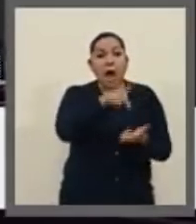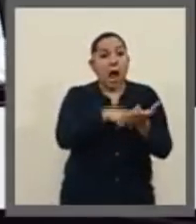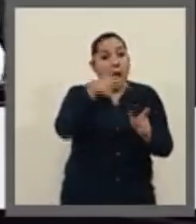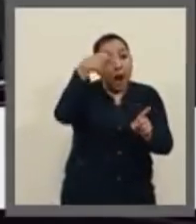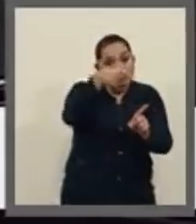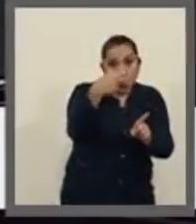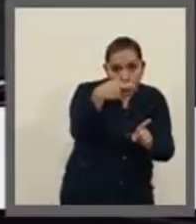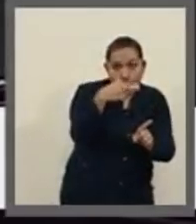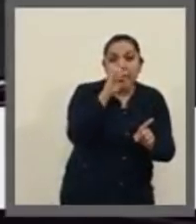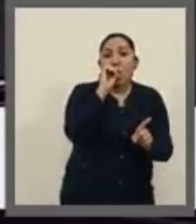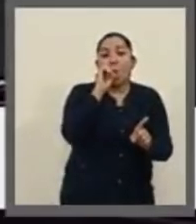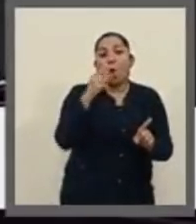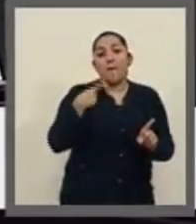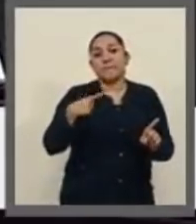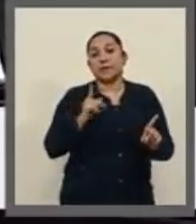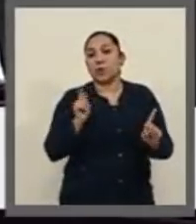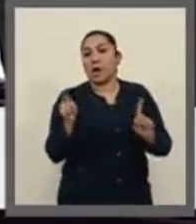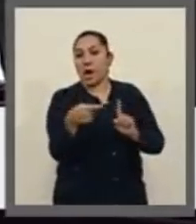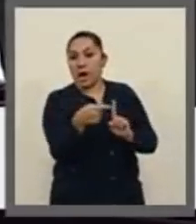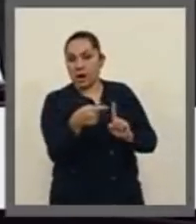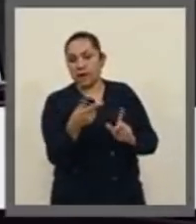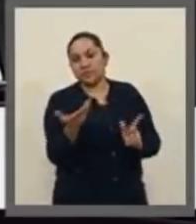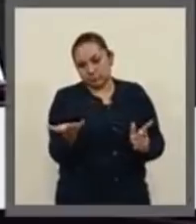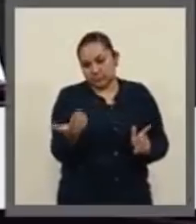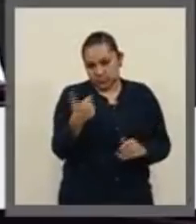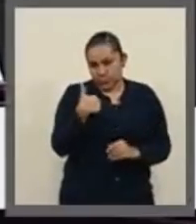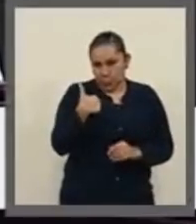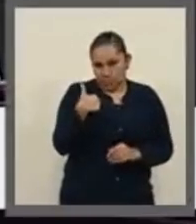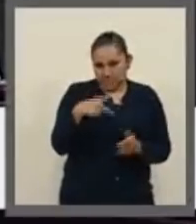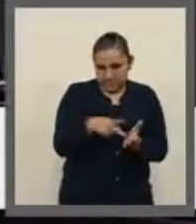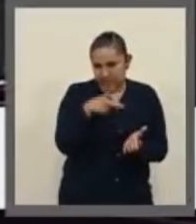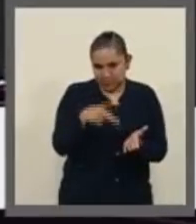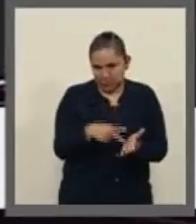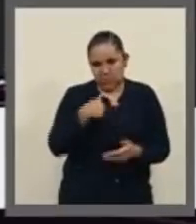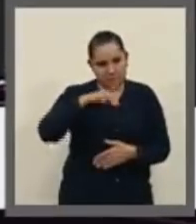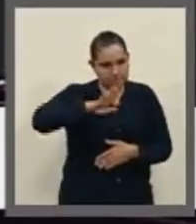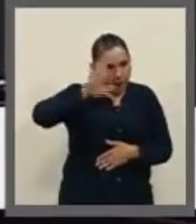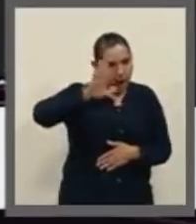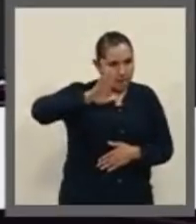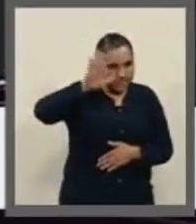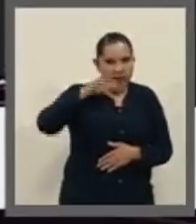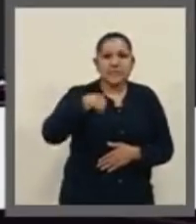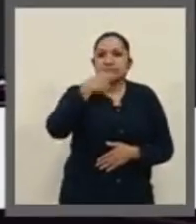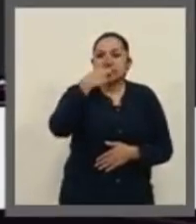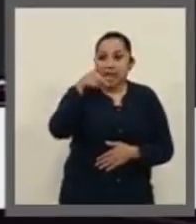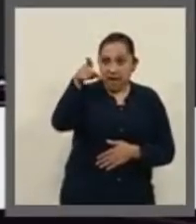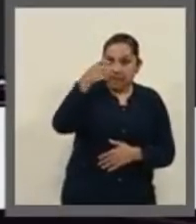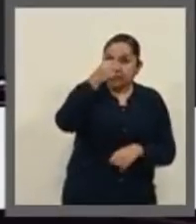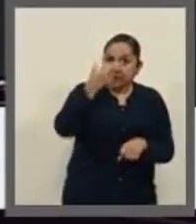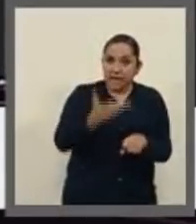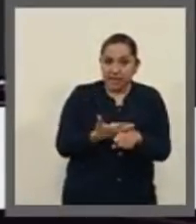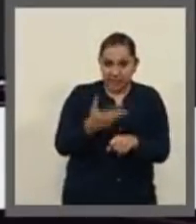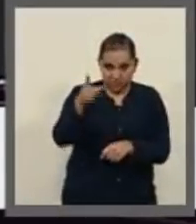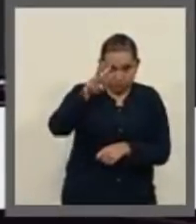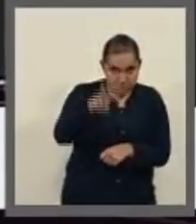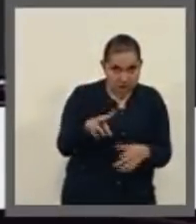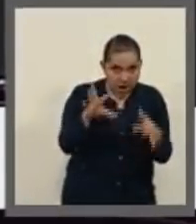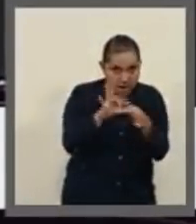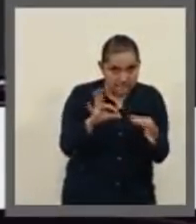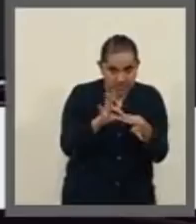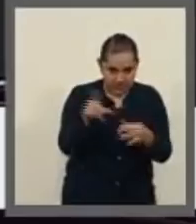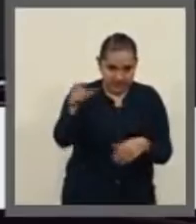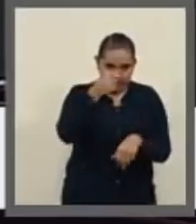el diputado que insistentemente he planteado que está faltando a la verdad el secretario Pérez Magaña. Así